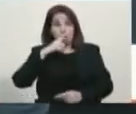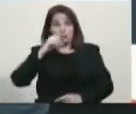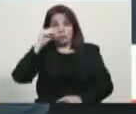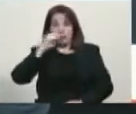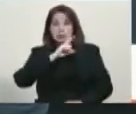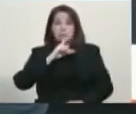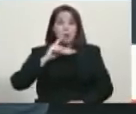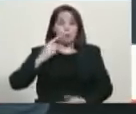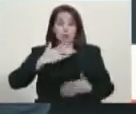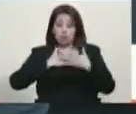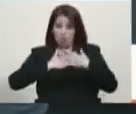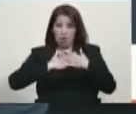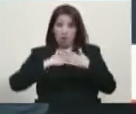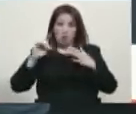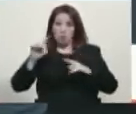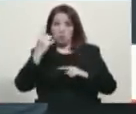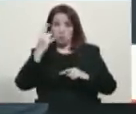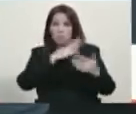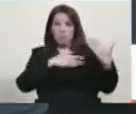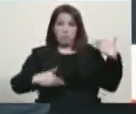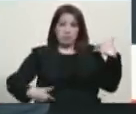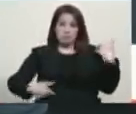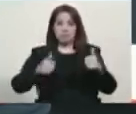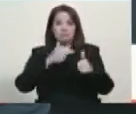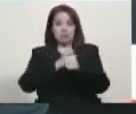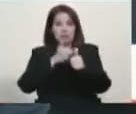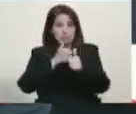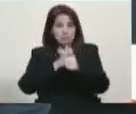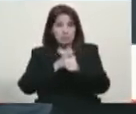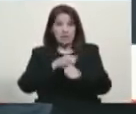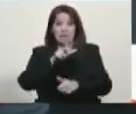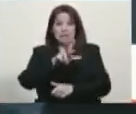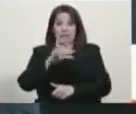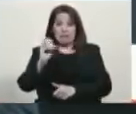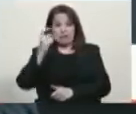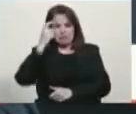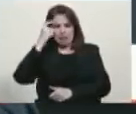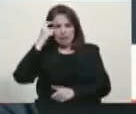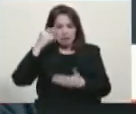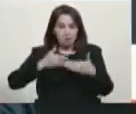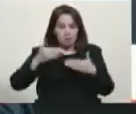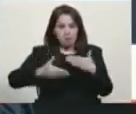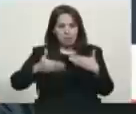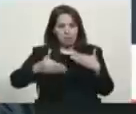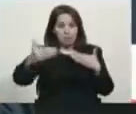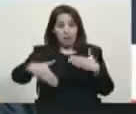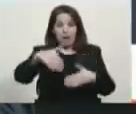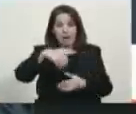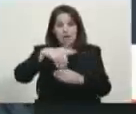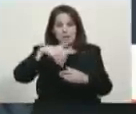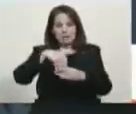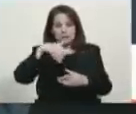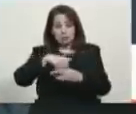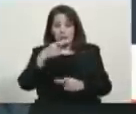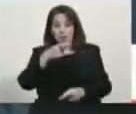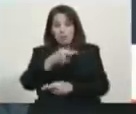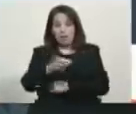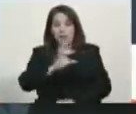Maduro como presidente encargado fue convocar en 30 días a elecciones como manda la Constitución.